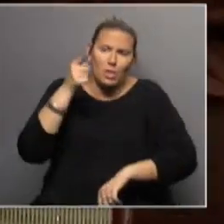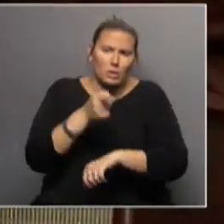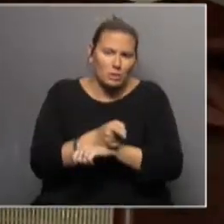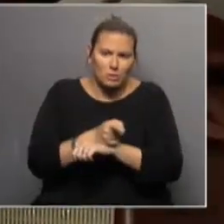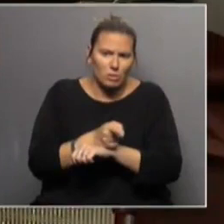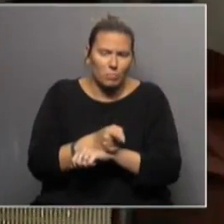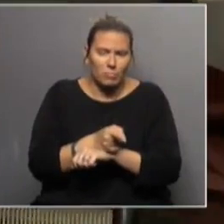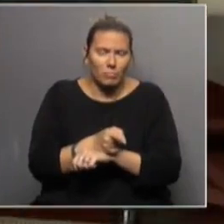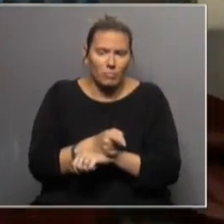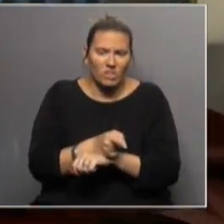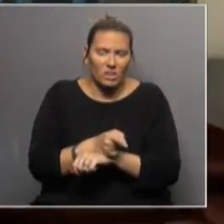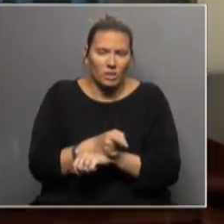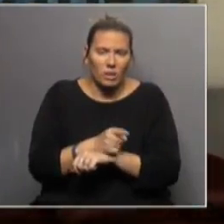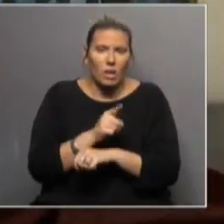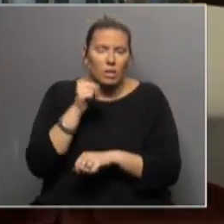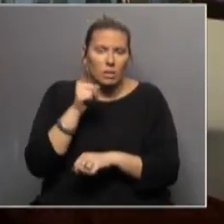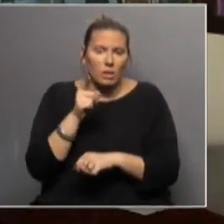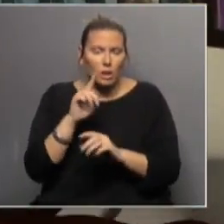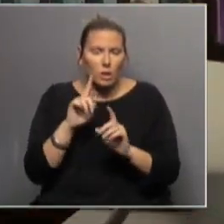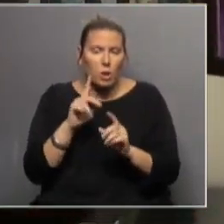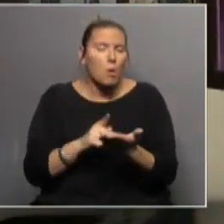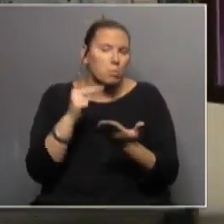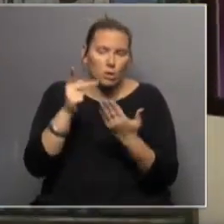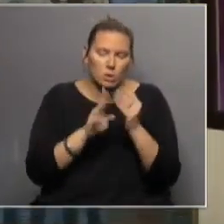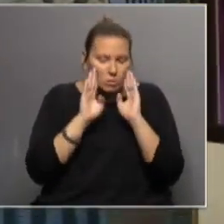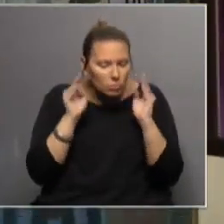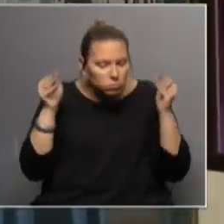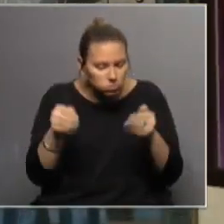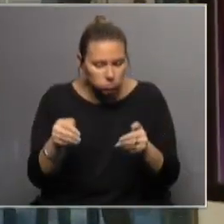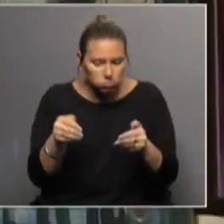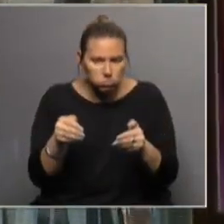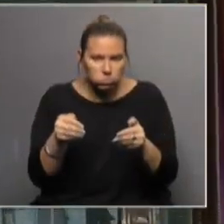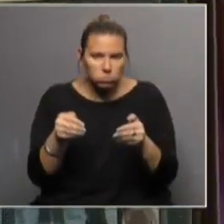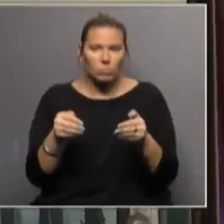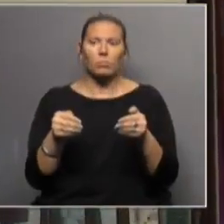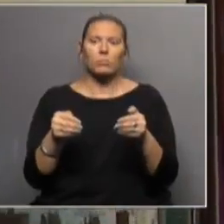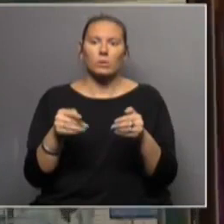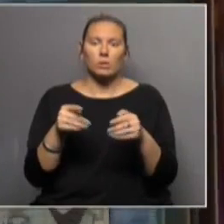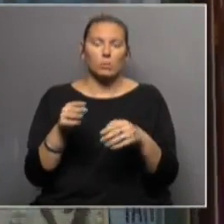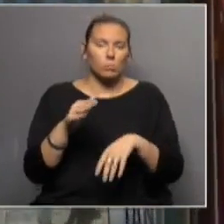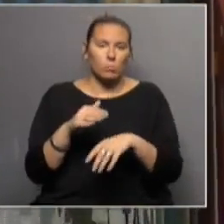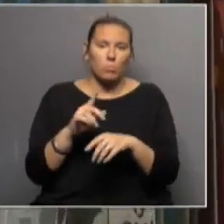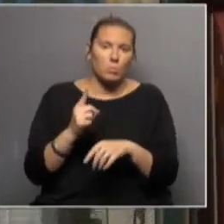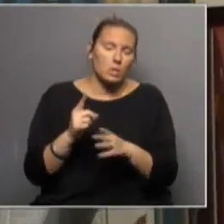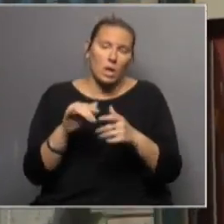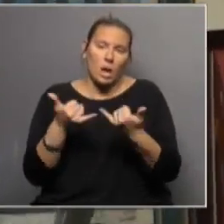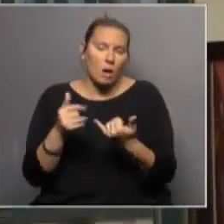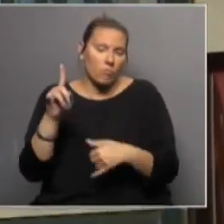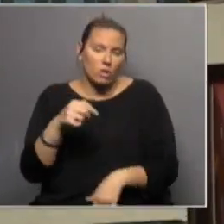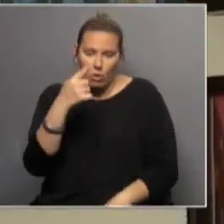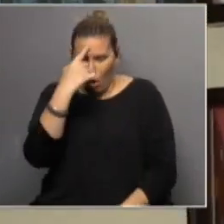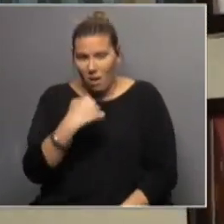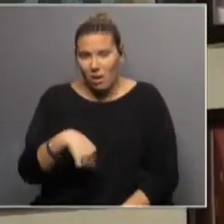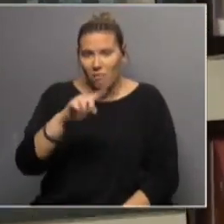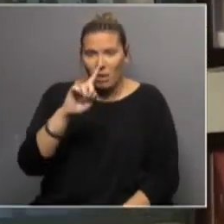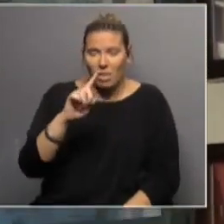decisión de ir para ahí, de encarar el proyecto, y ya desde el principio se empezó a llamar Elefante